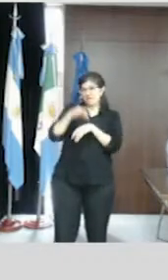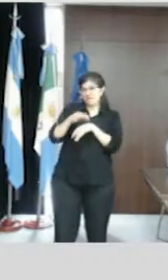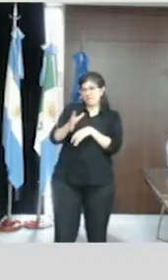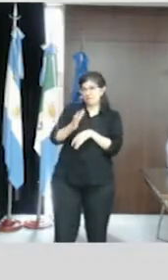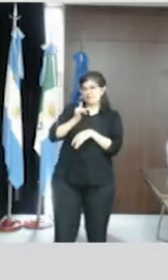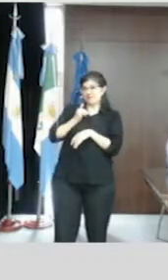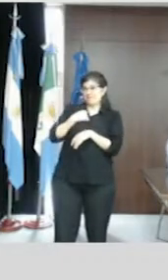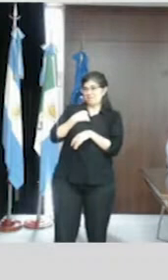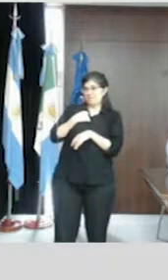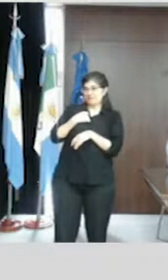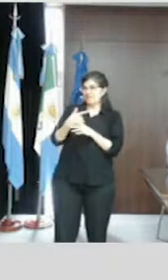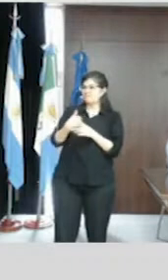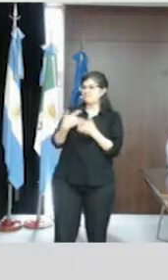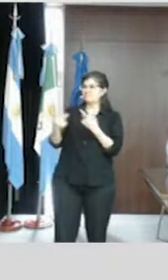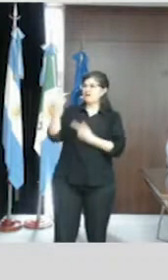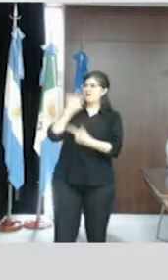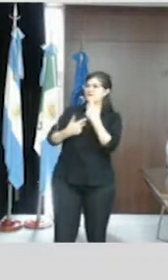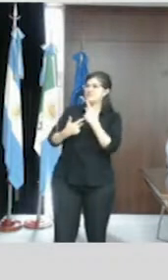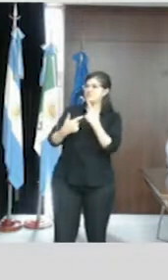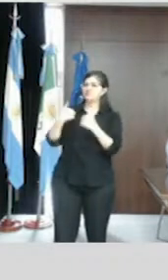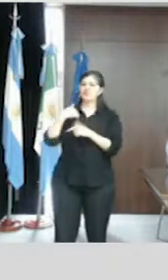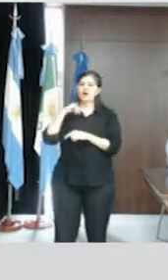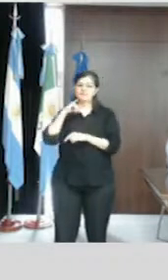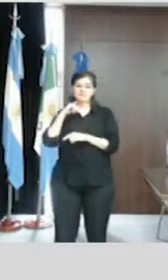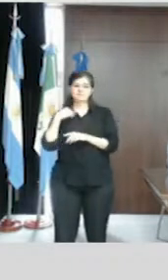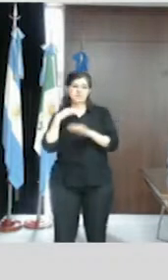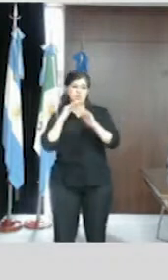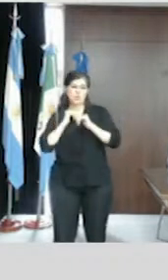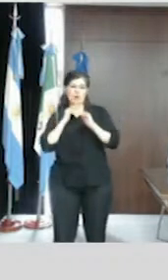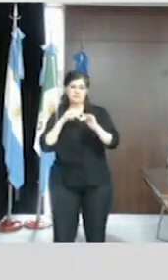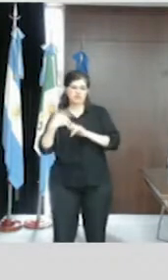mí, del modo yo, así voy a hablar a los demás.